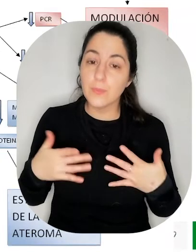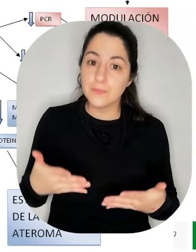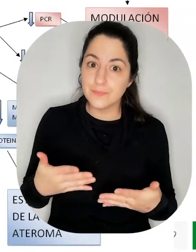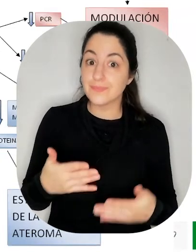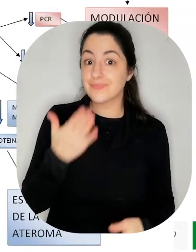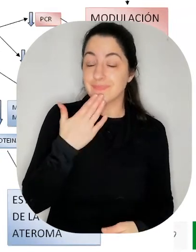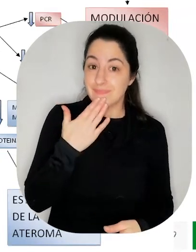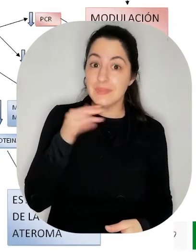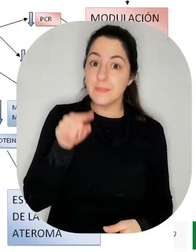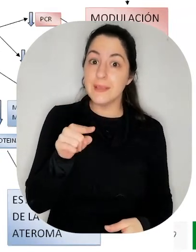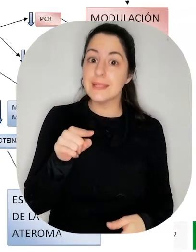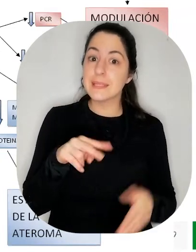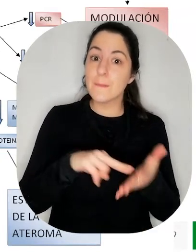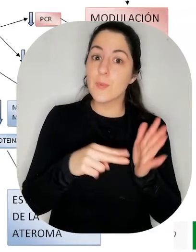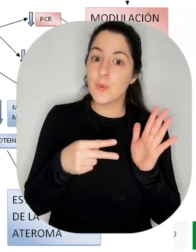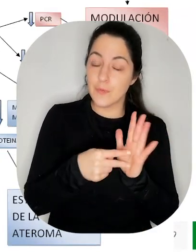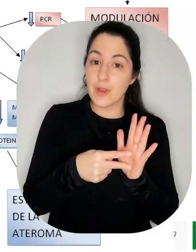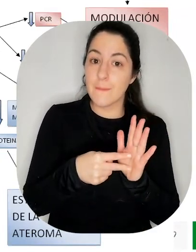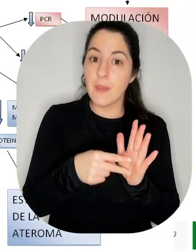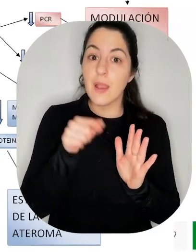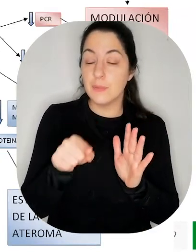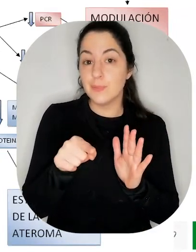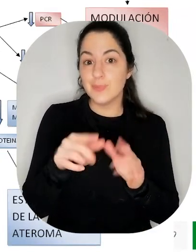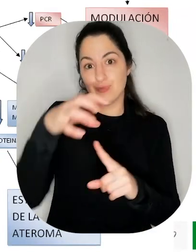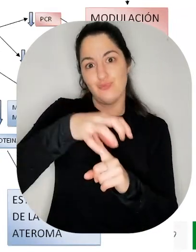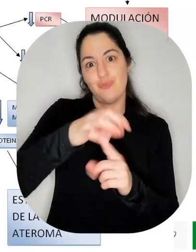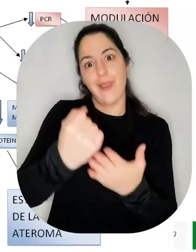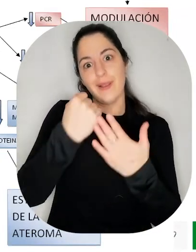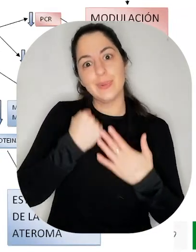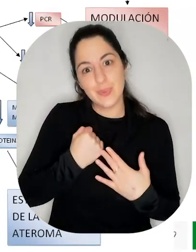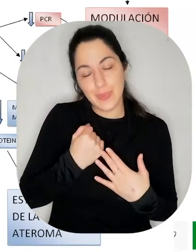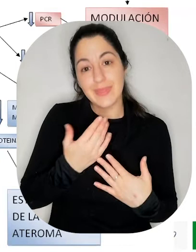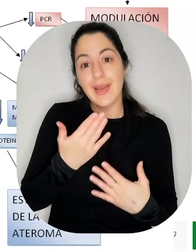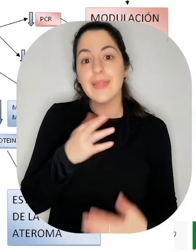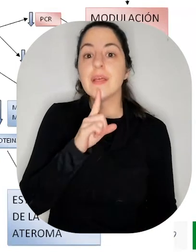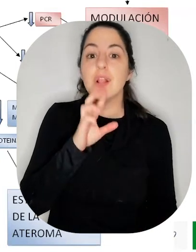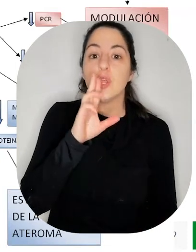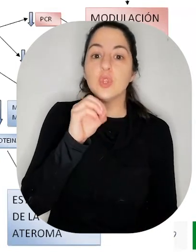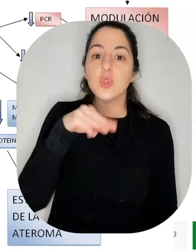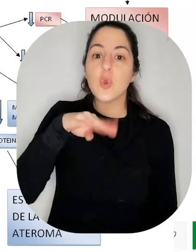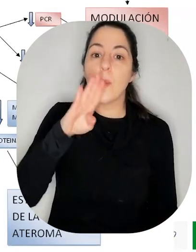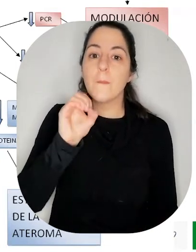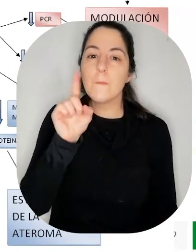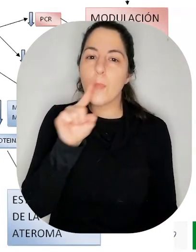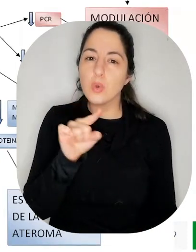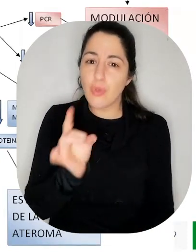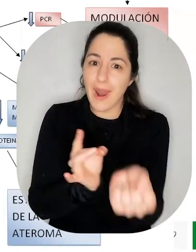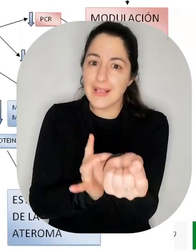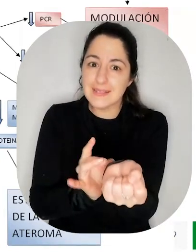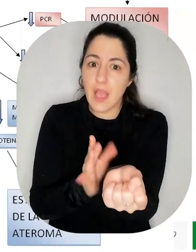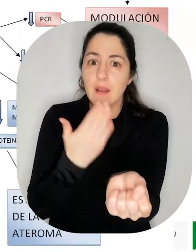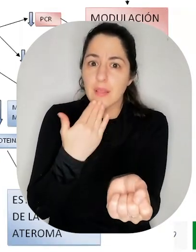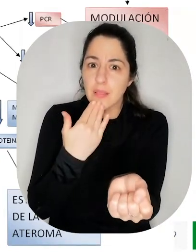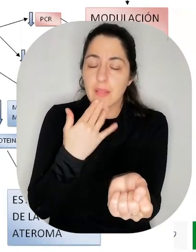frena las placas de ateroma y que se desprendan, previene la formación de los trombos, estos coágulos en la